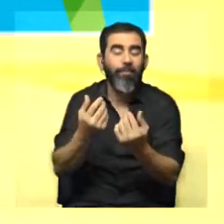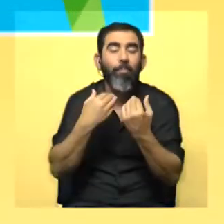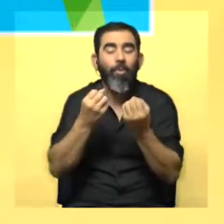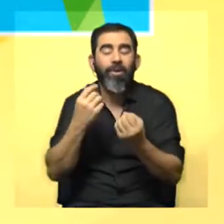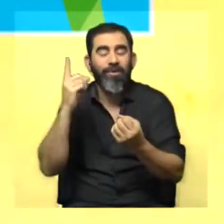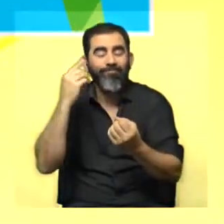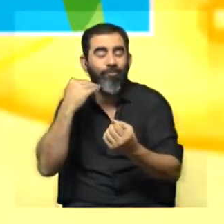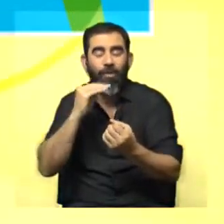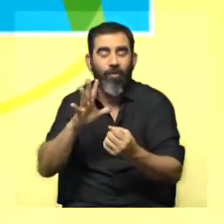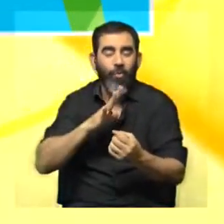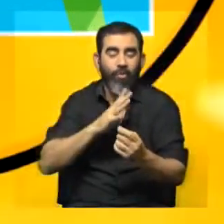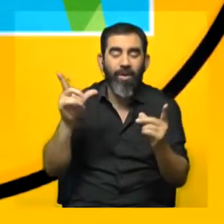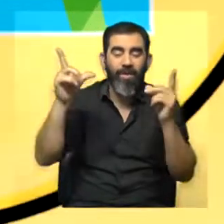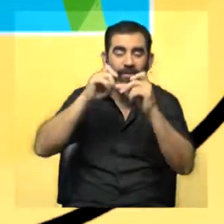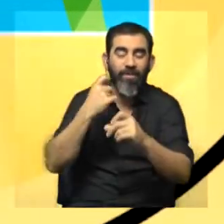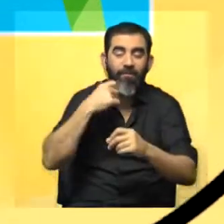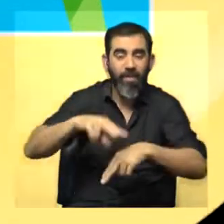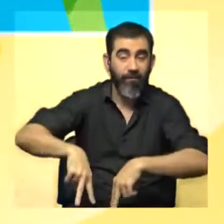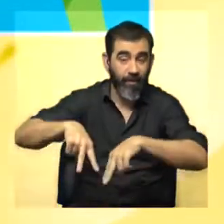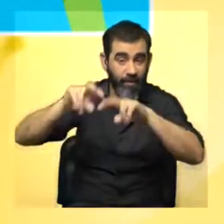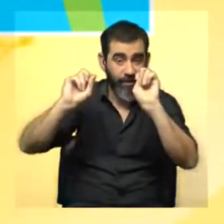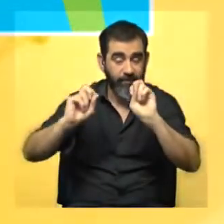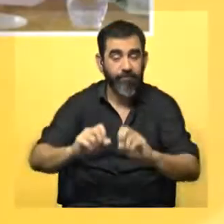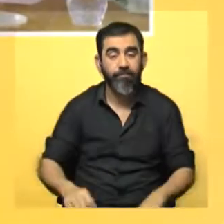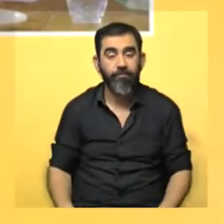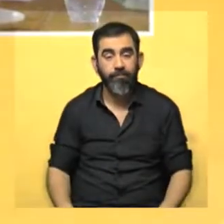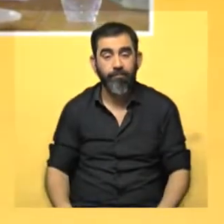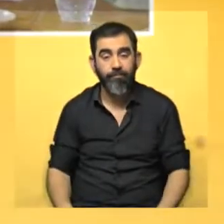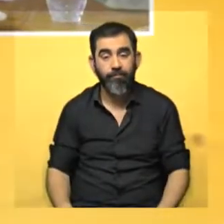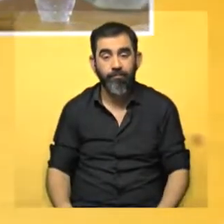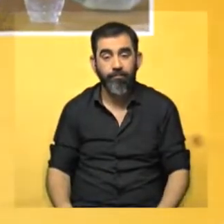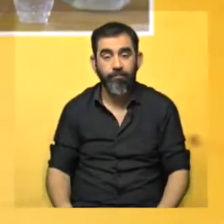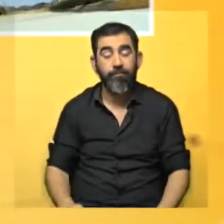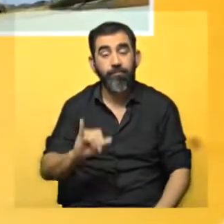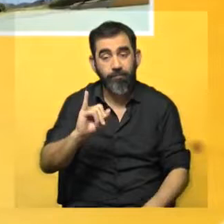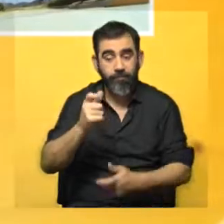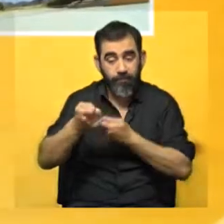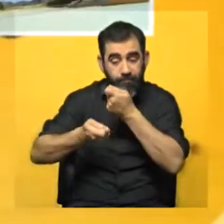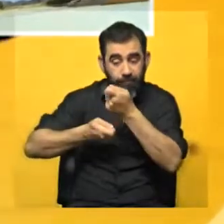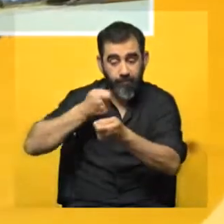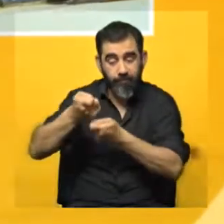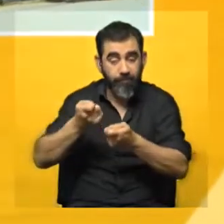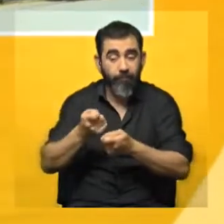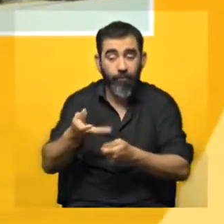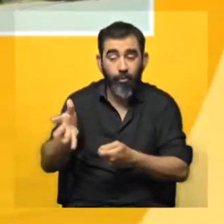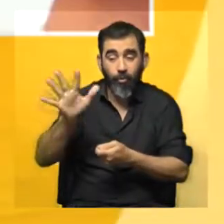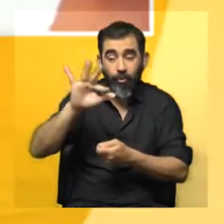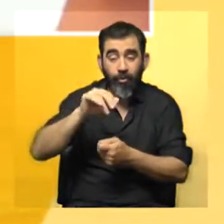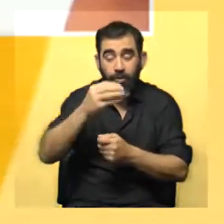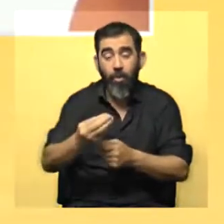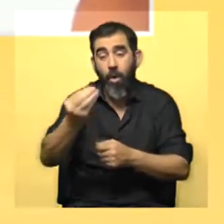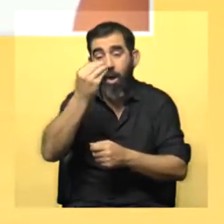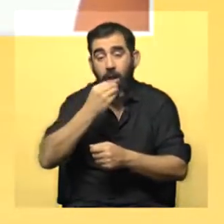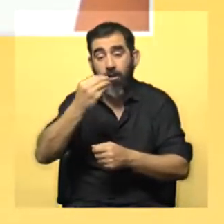muy difícil definirla y no ha sido estudiada. Lo que sí podemos decir es que incorporar de manera regular en nuestra dieta este tipo de